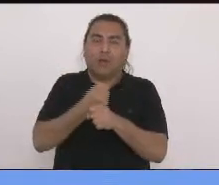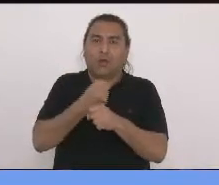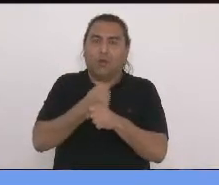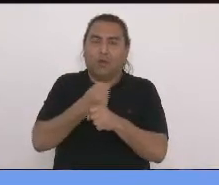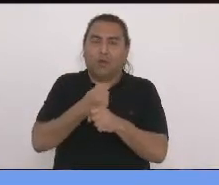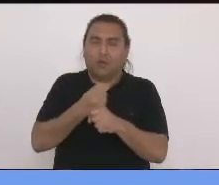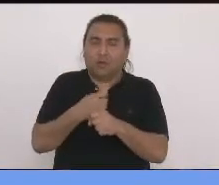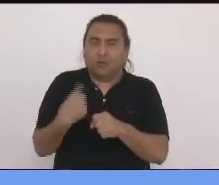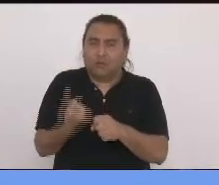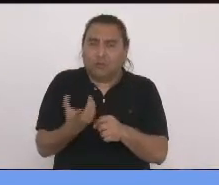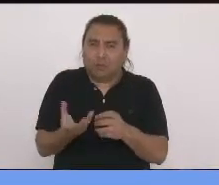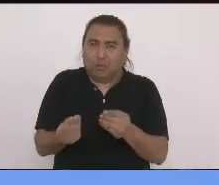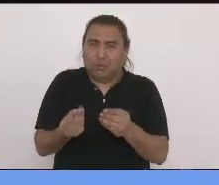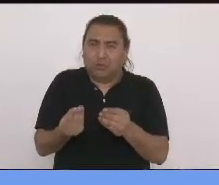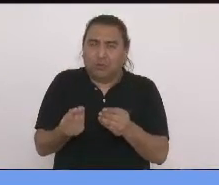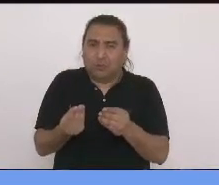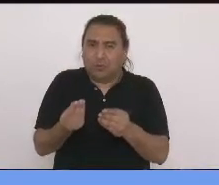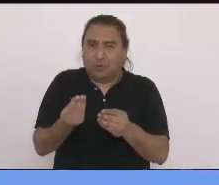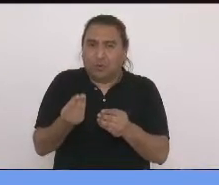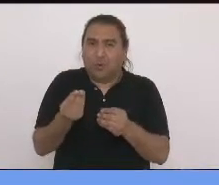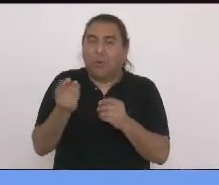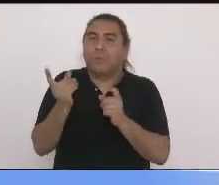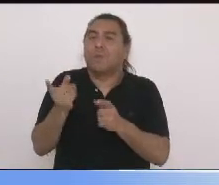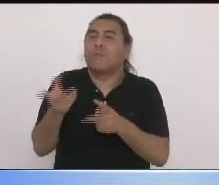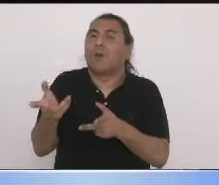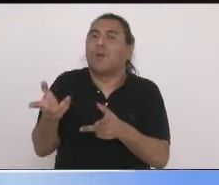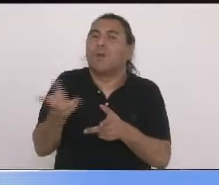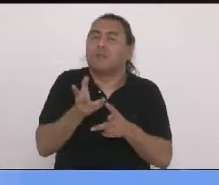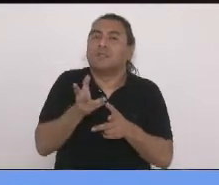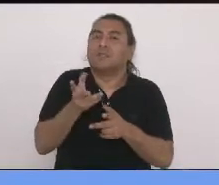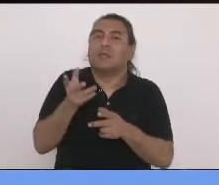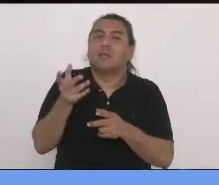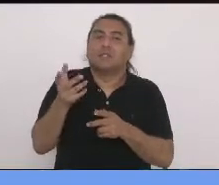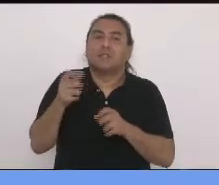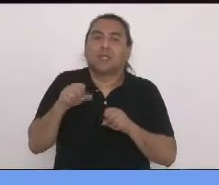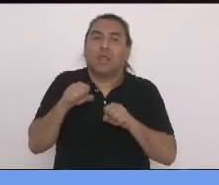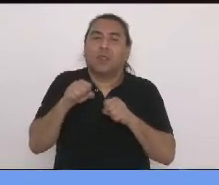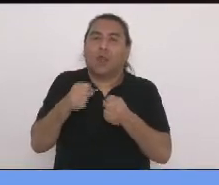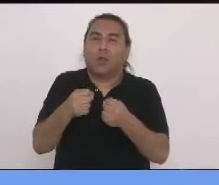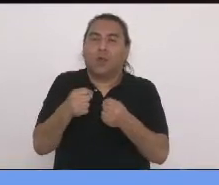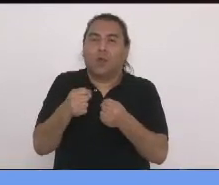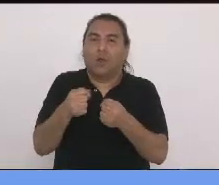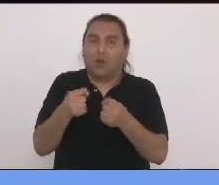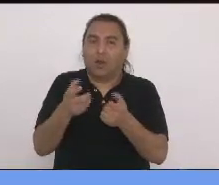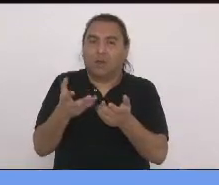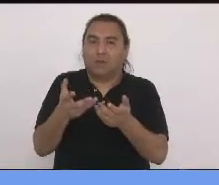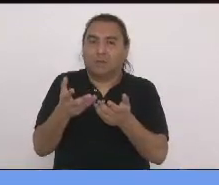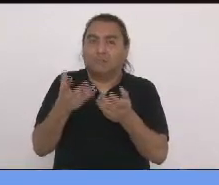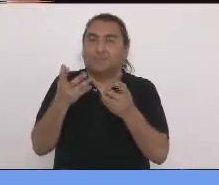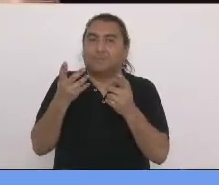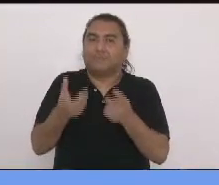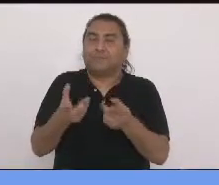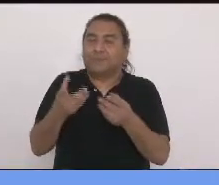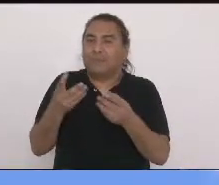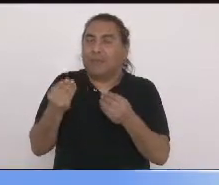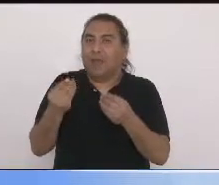cuando nos dice que se deroga y que se pone en vigencia